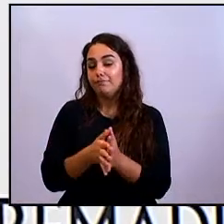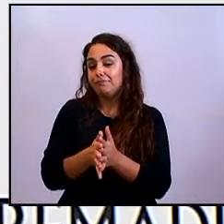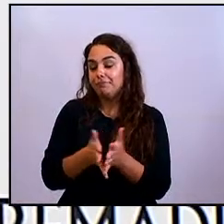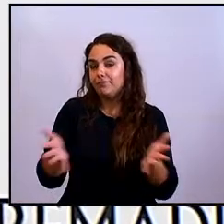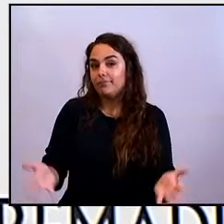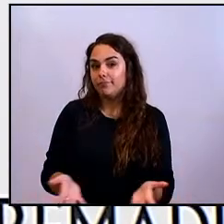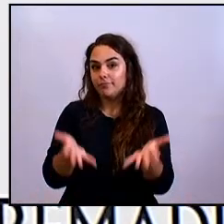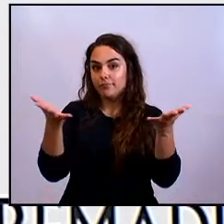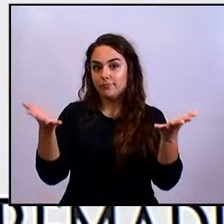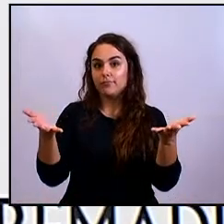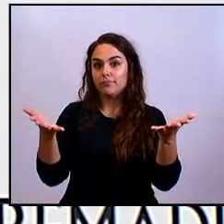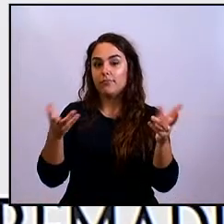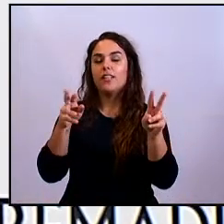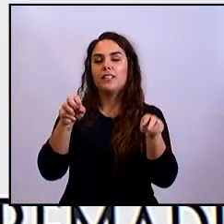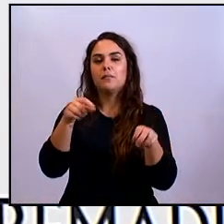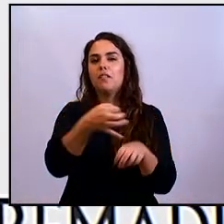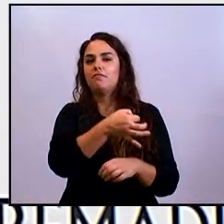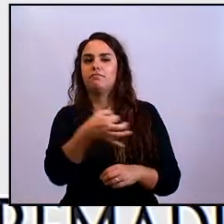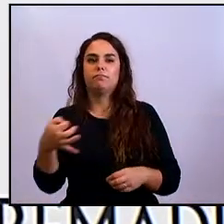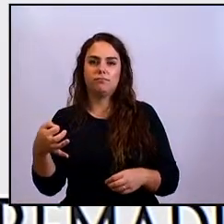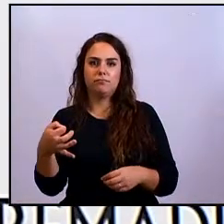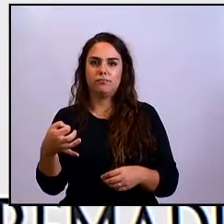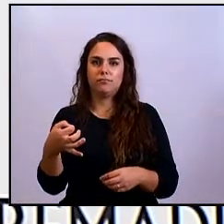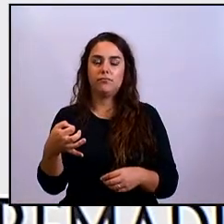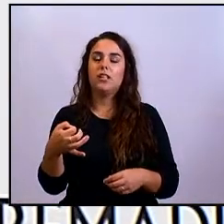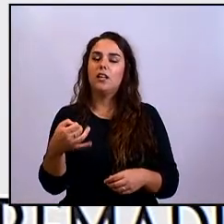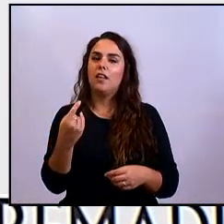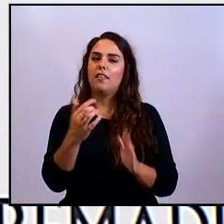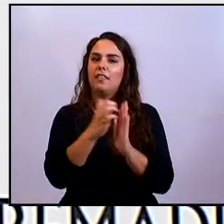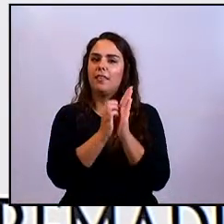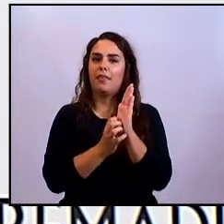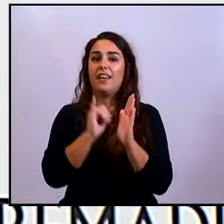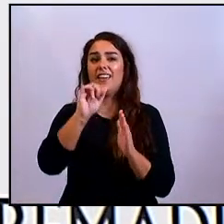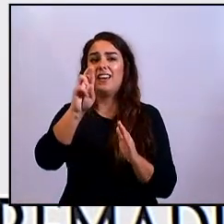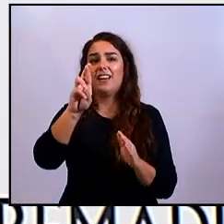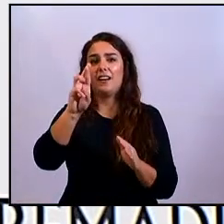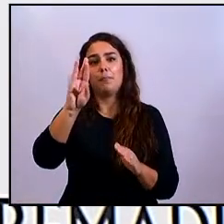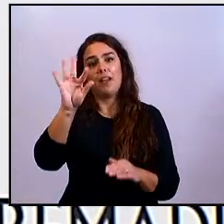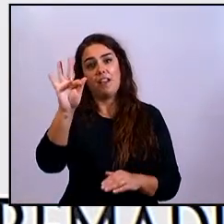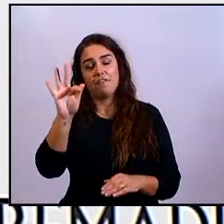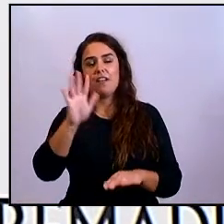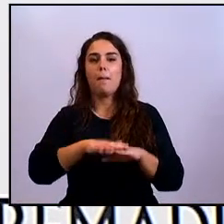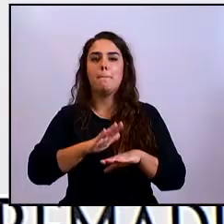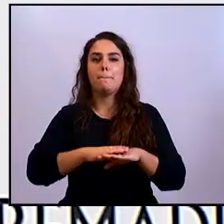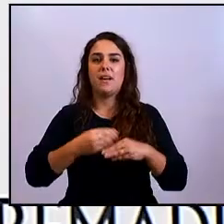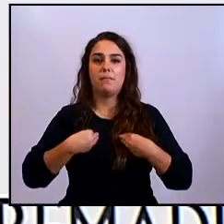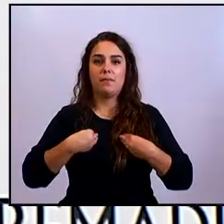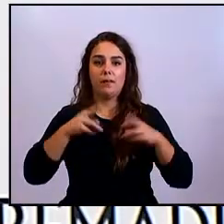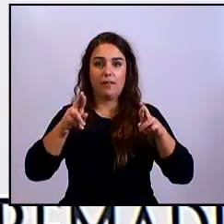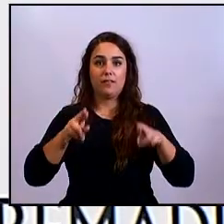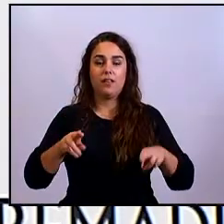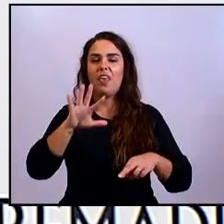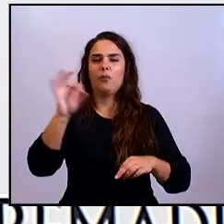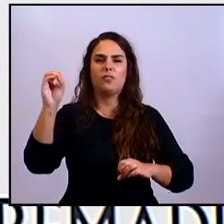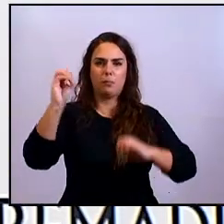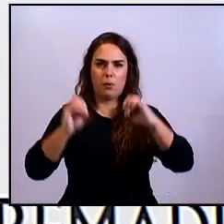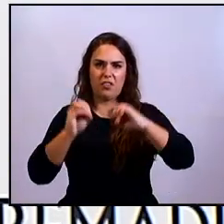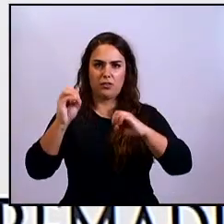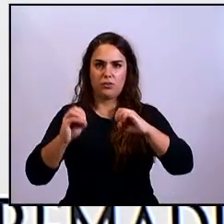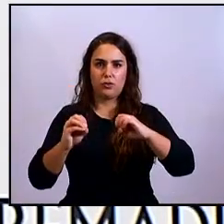residencia efectiva en Extremadura con una deducción en el IRPF para nuevos residentes de un 50% y